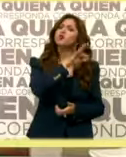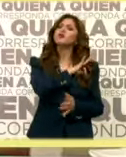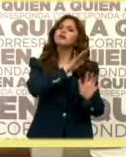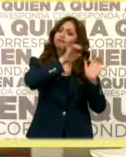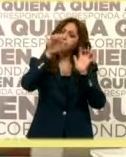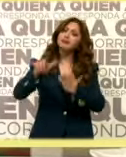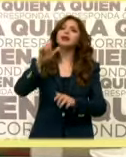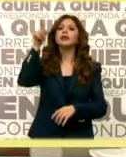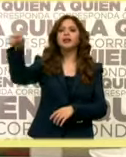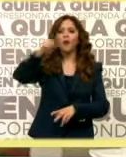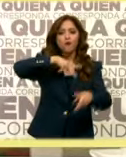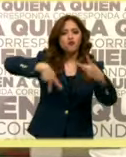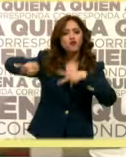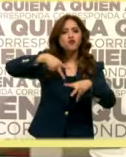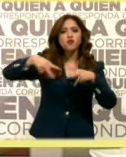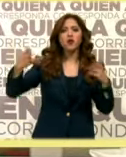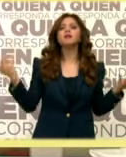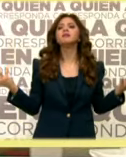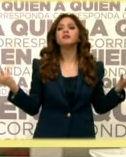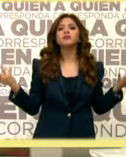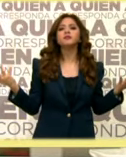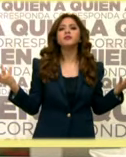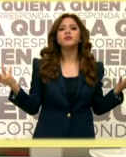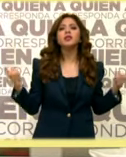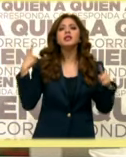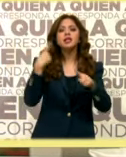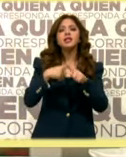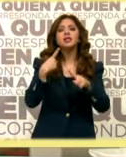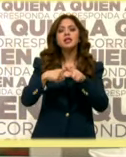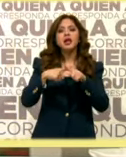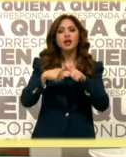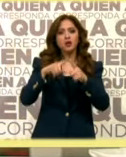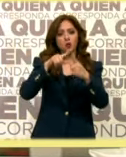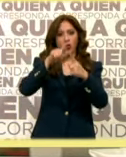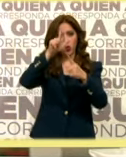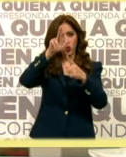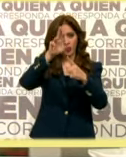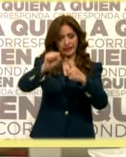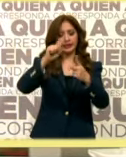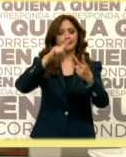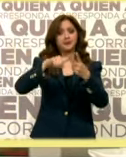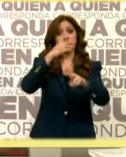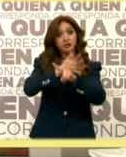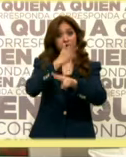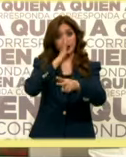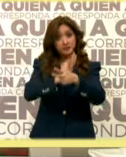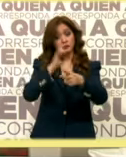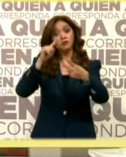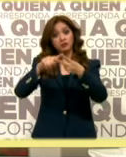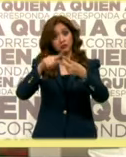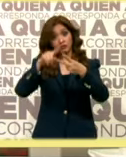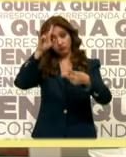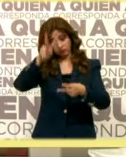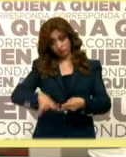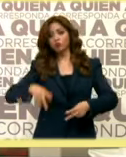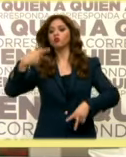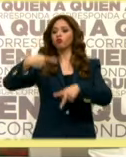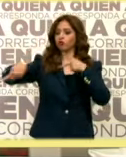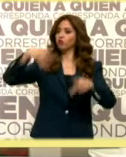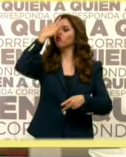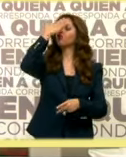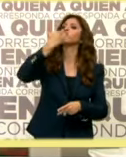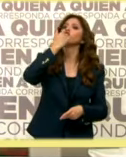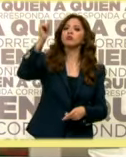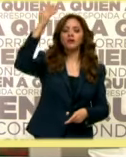cascarita. ¿A quién hay que cubrir, que marcar? A Luis y Campos, que sean los que han estado en las canchas ahí pateando